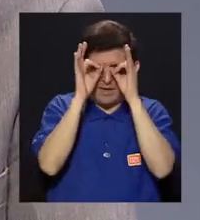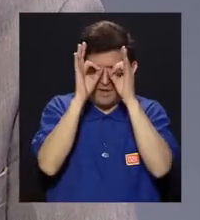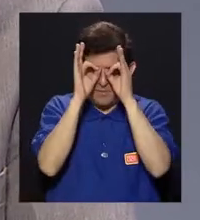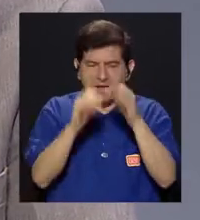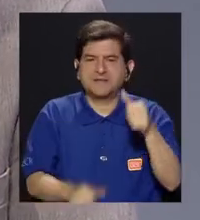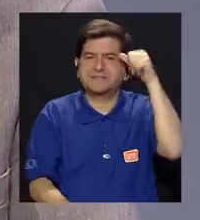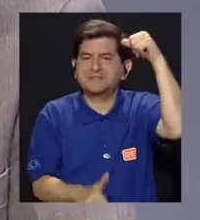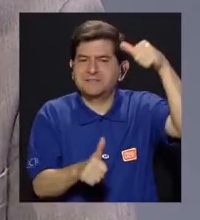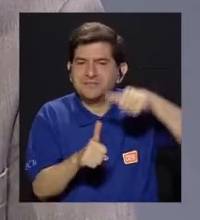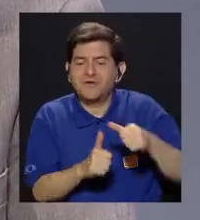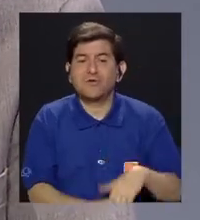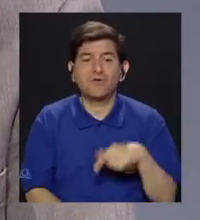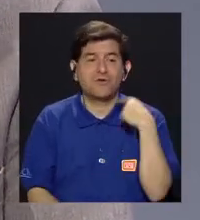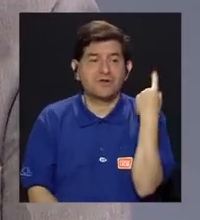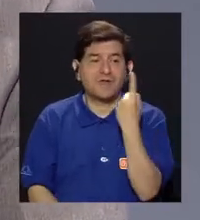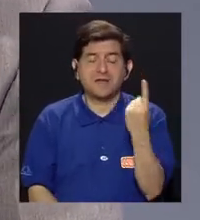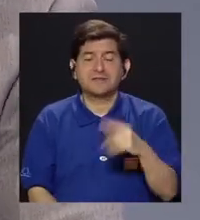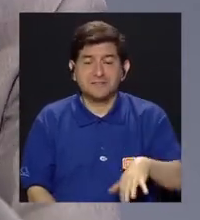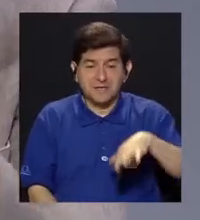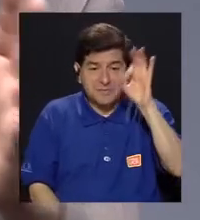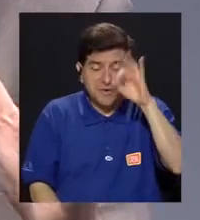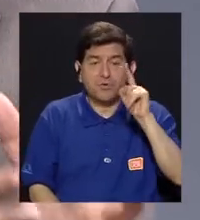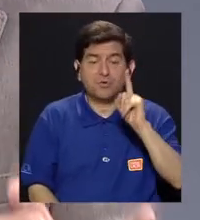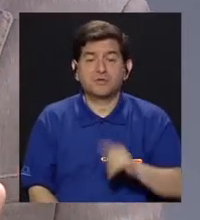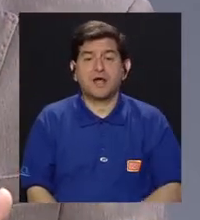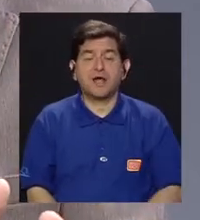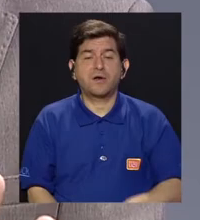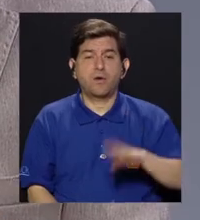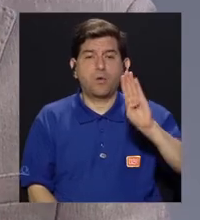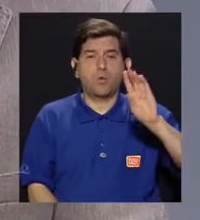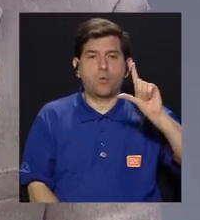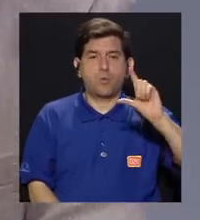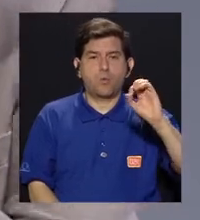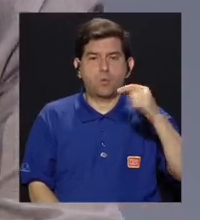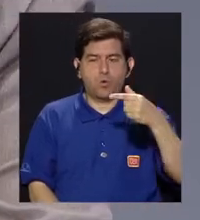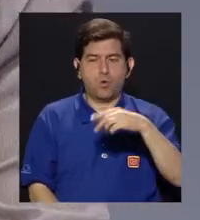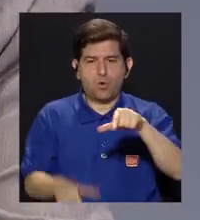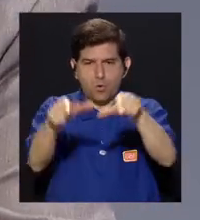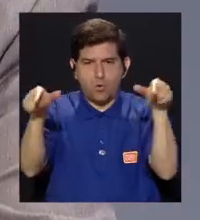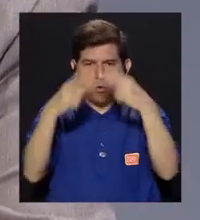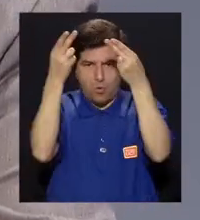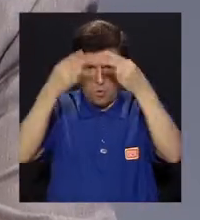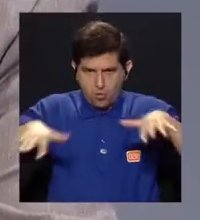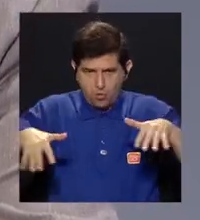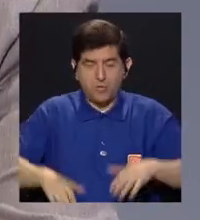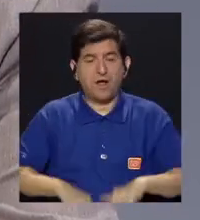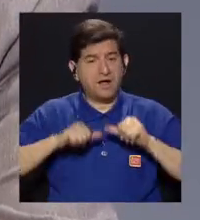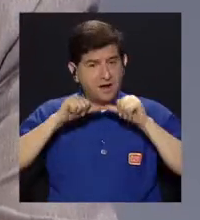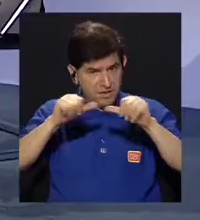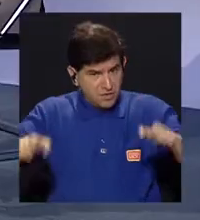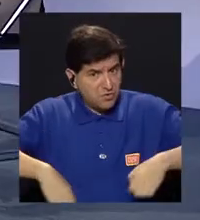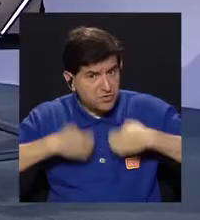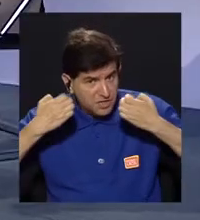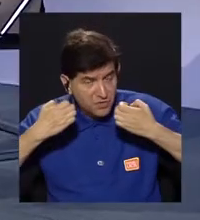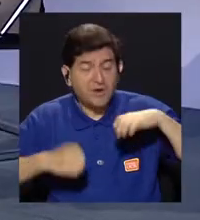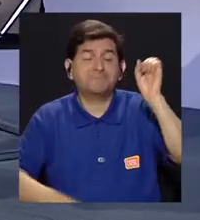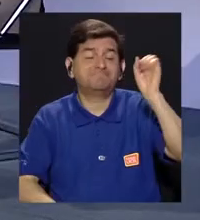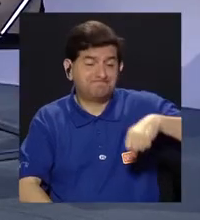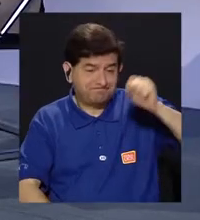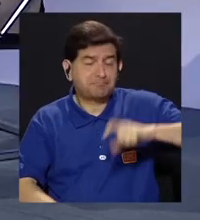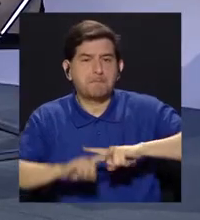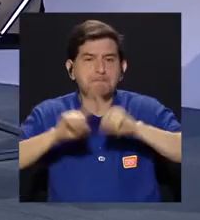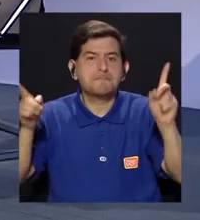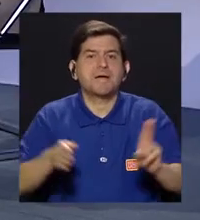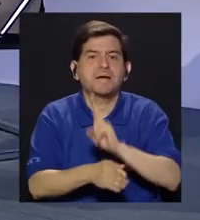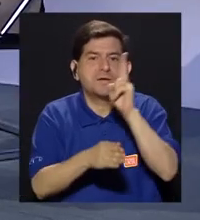uno tiene que tomar en cuenta que siempre cuando se encuentra con un blog que se encuentra con un sitio web el sitio va a seguir existiendo el sitio a